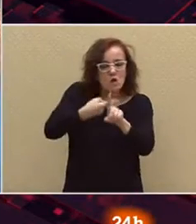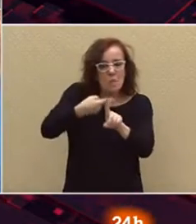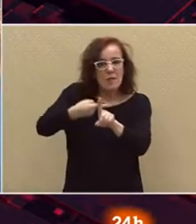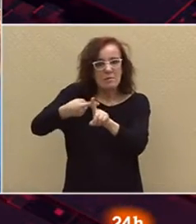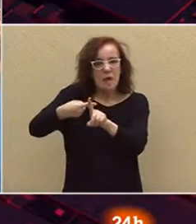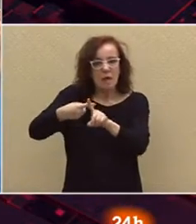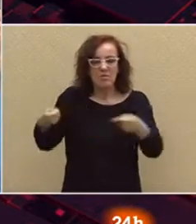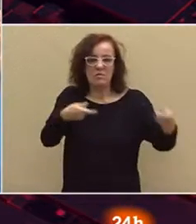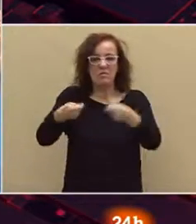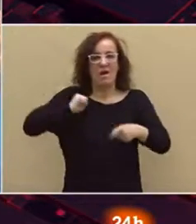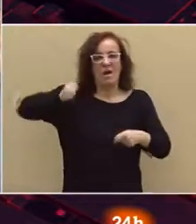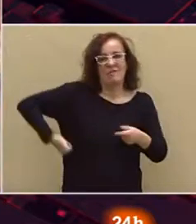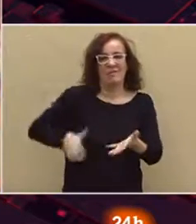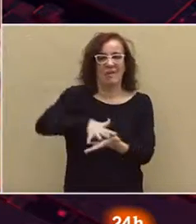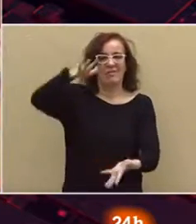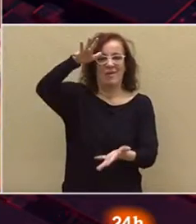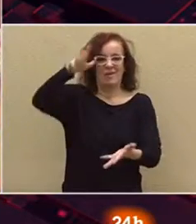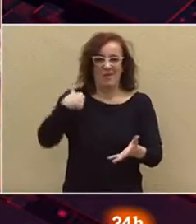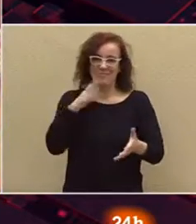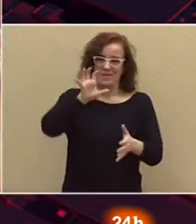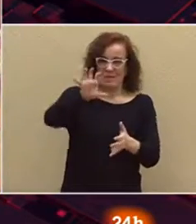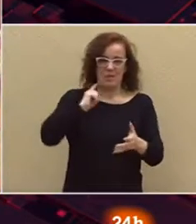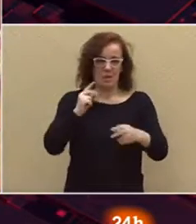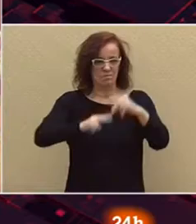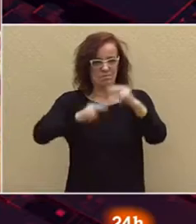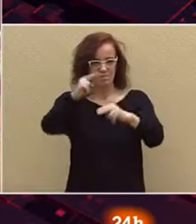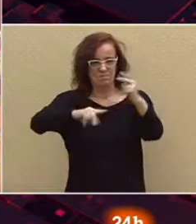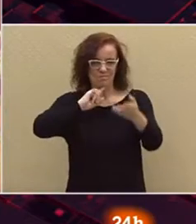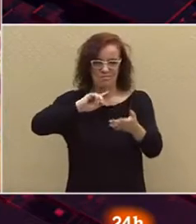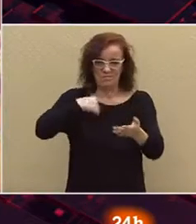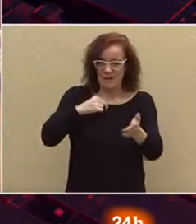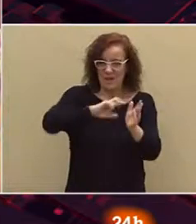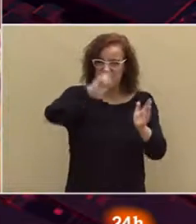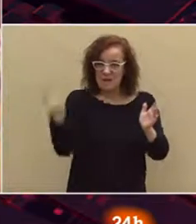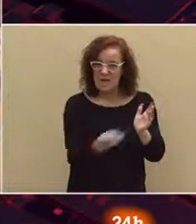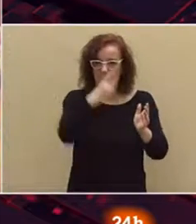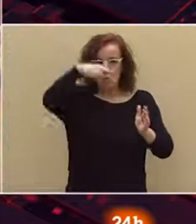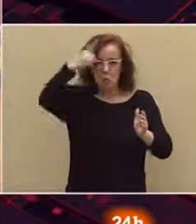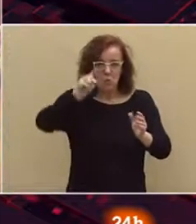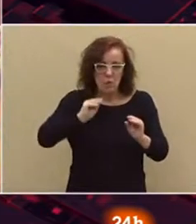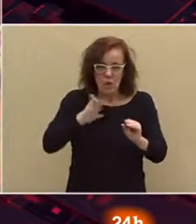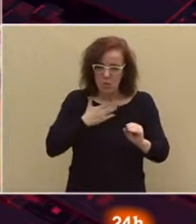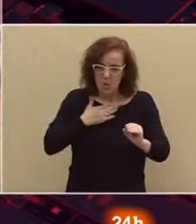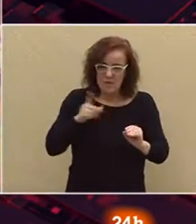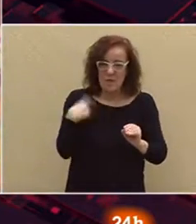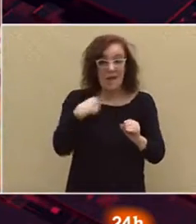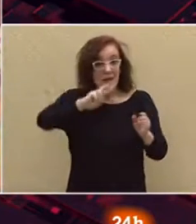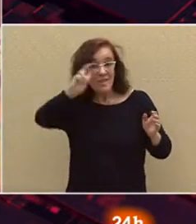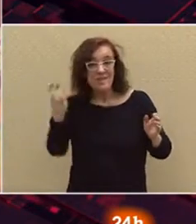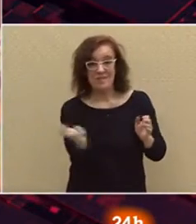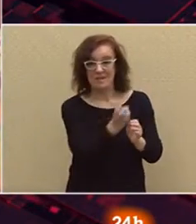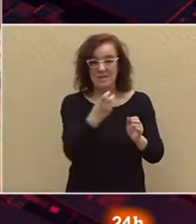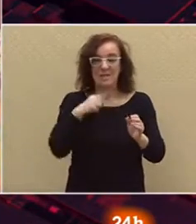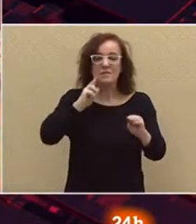nación, diversidad que hace más poliédrica y atractiva nuestra cultura y diversidad que pone de relieve el